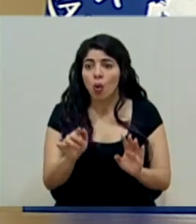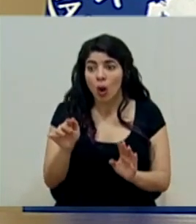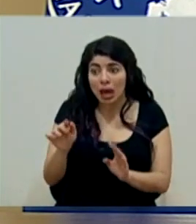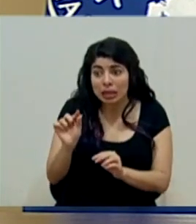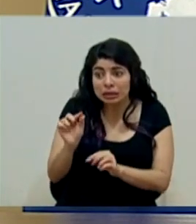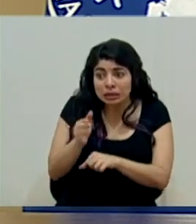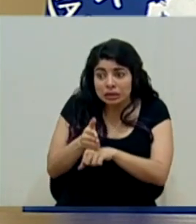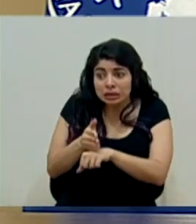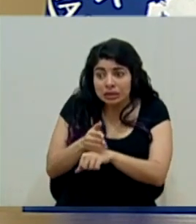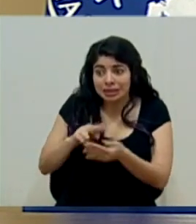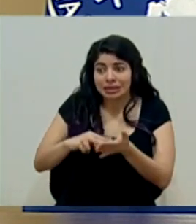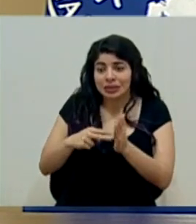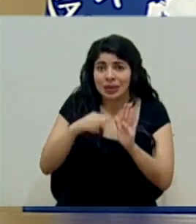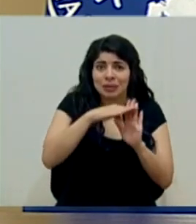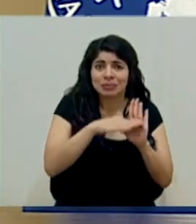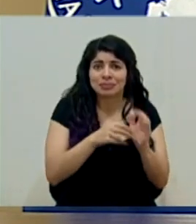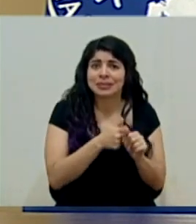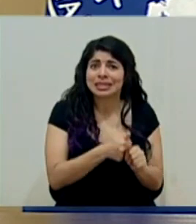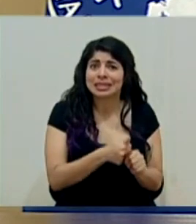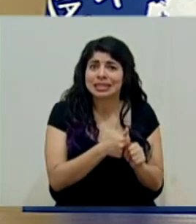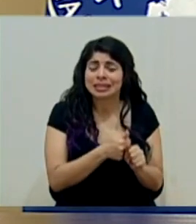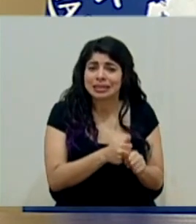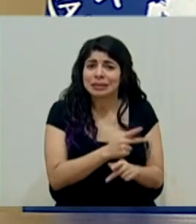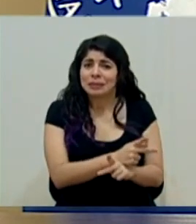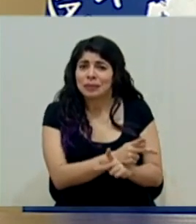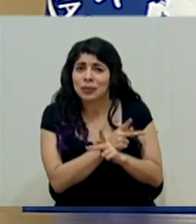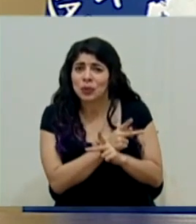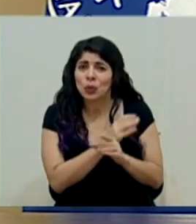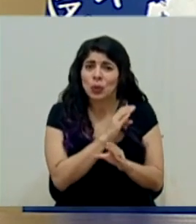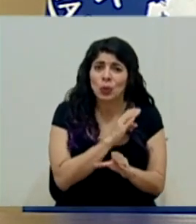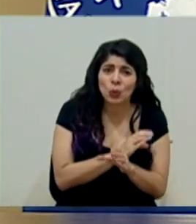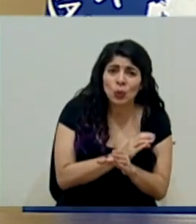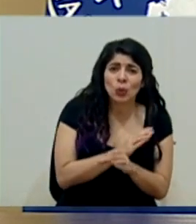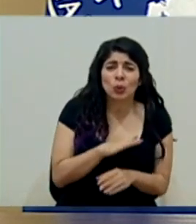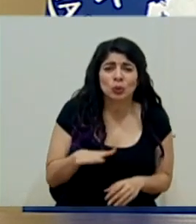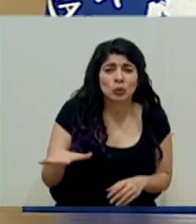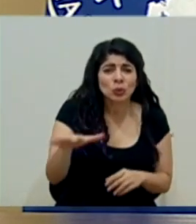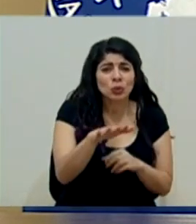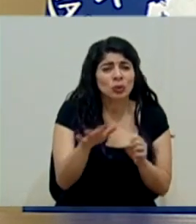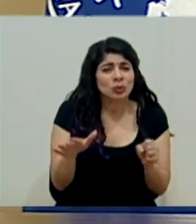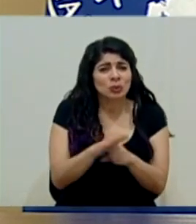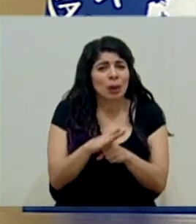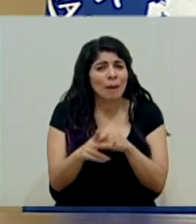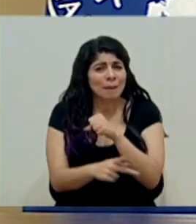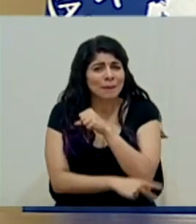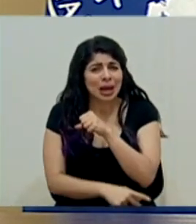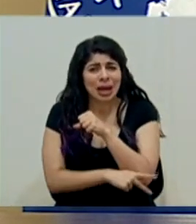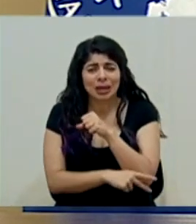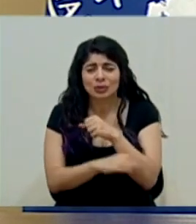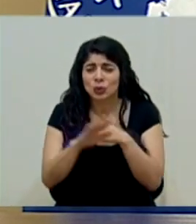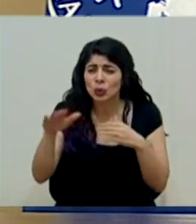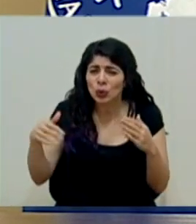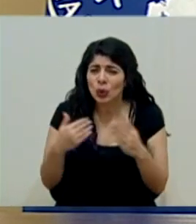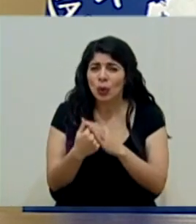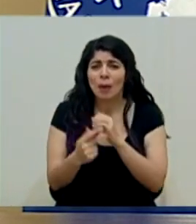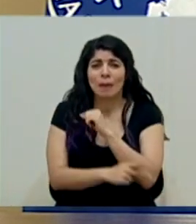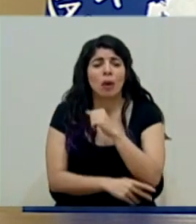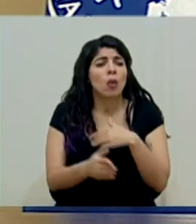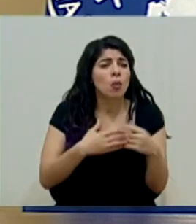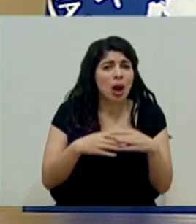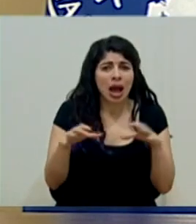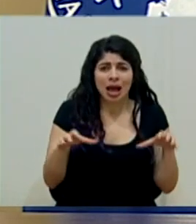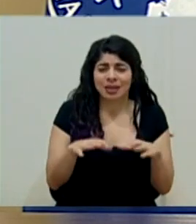seguir con las medidas de cuidado y de protección en todas las partes del país, en todos los rincones y en todas las